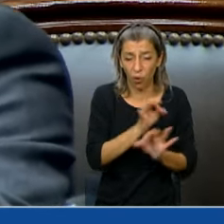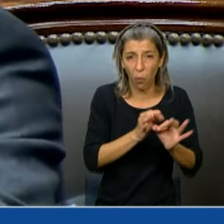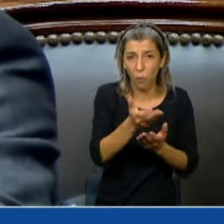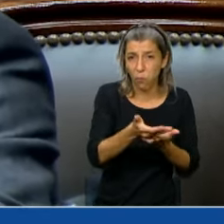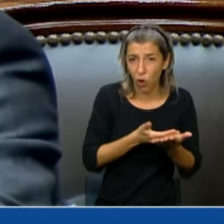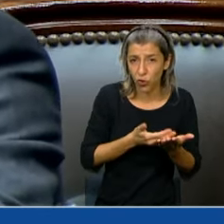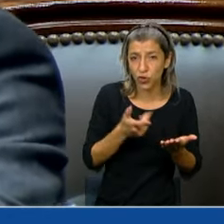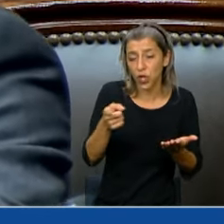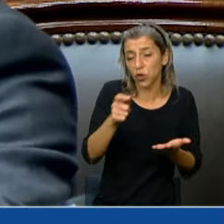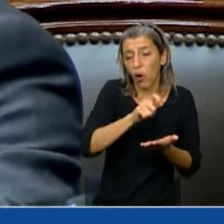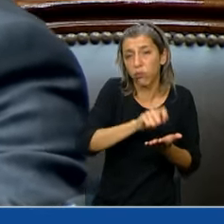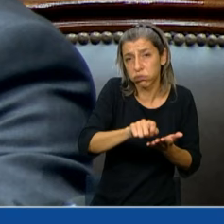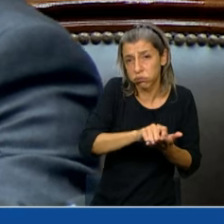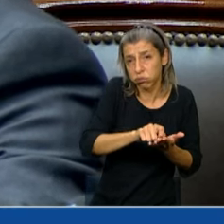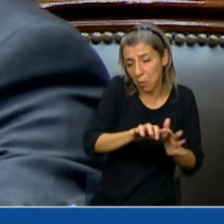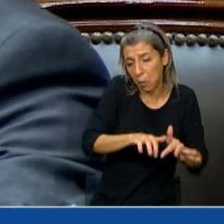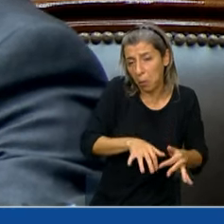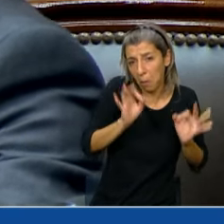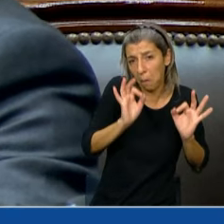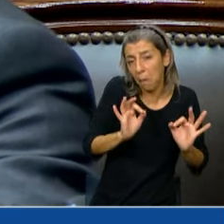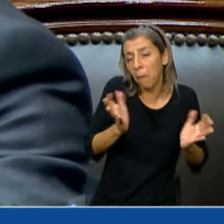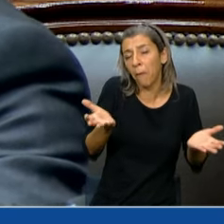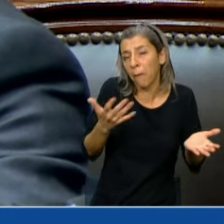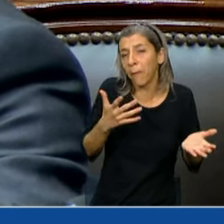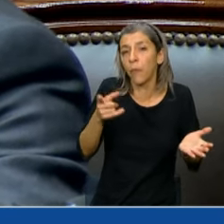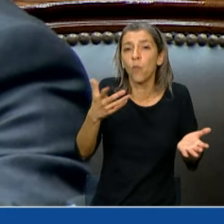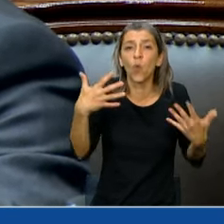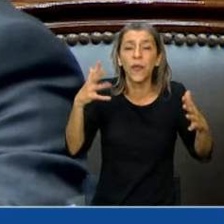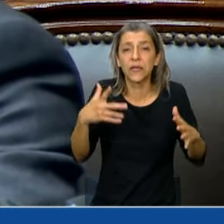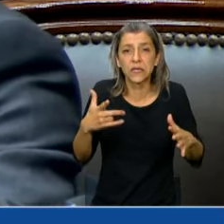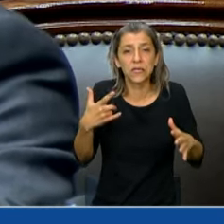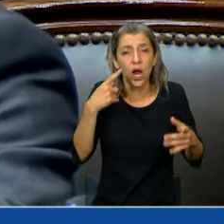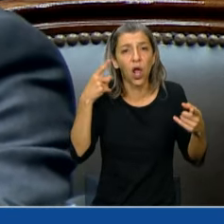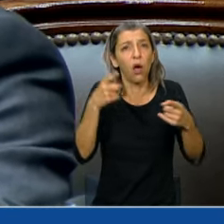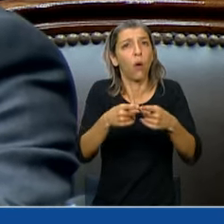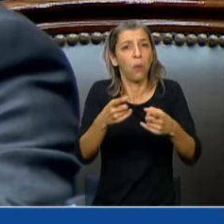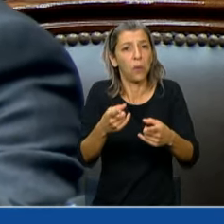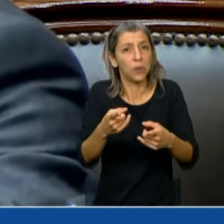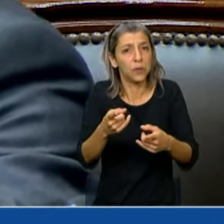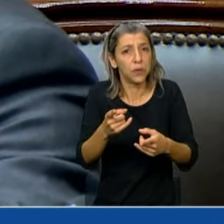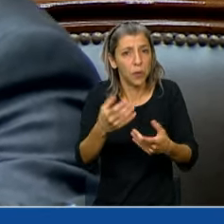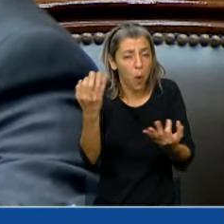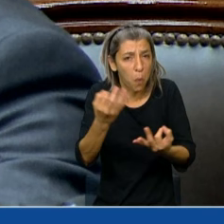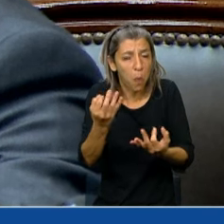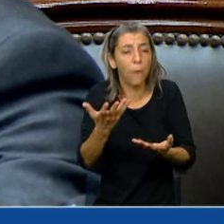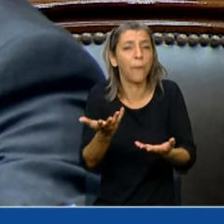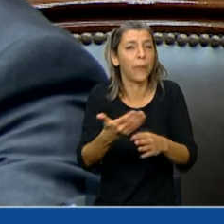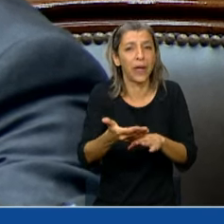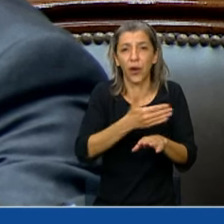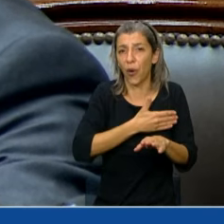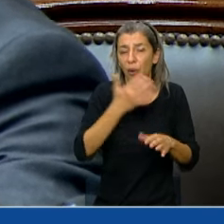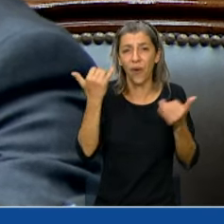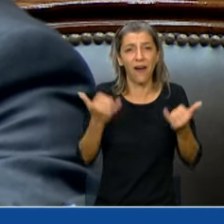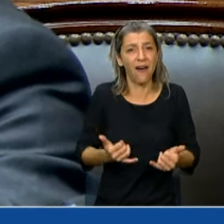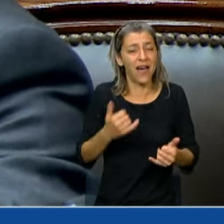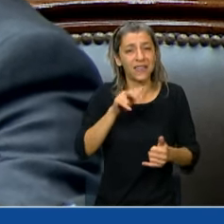ley A lo mejor con la mejor buena intención que en el sistema armonizado hay 35000 posiciones arancelarias O sea